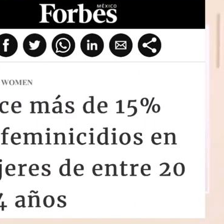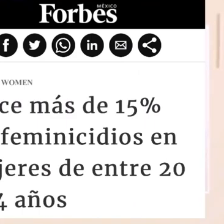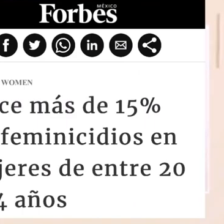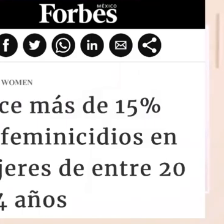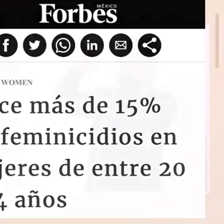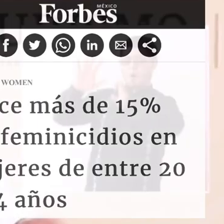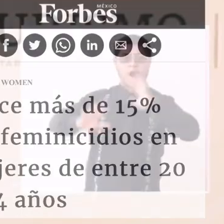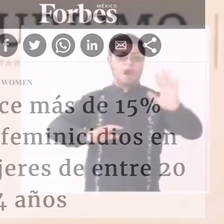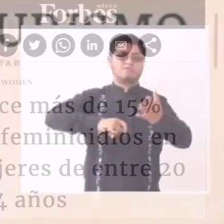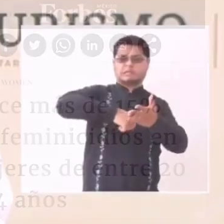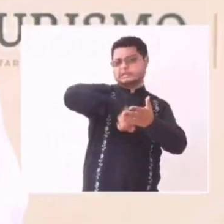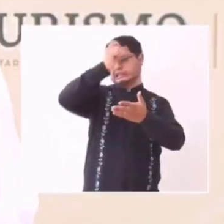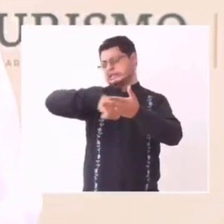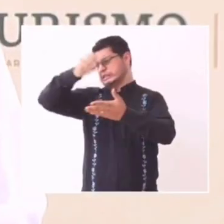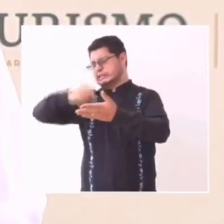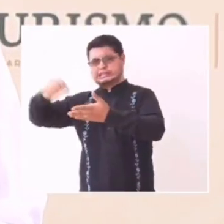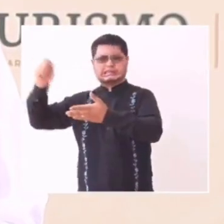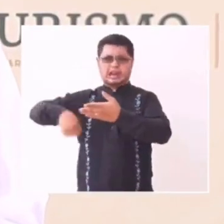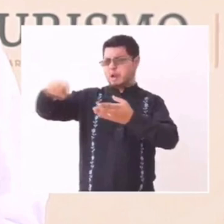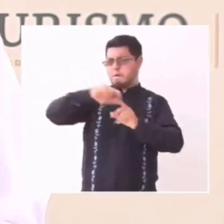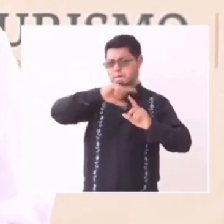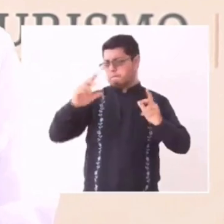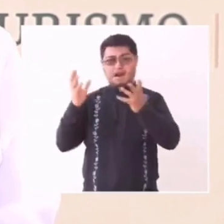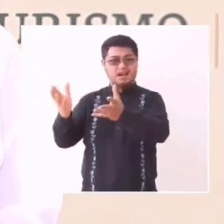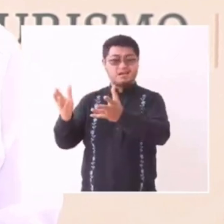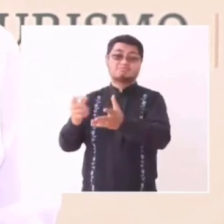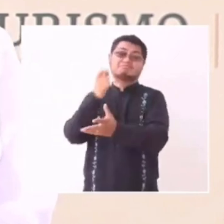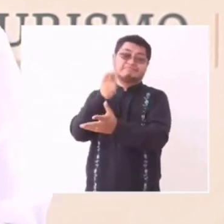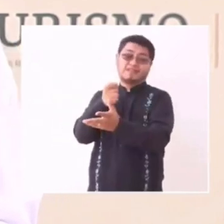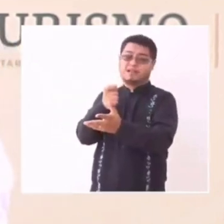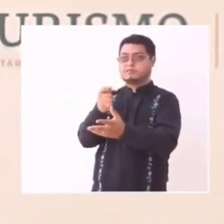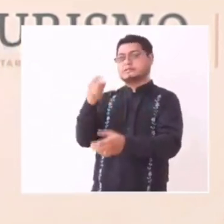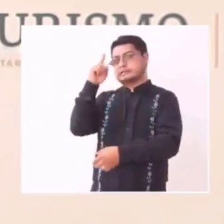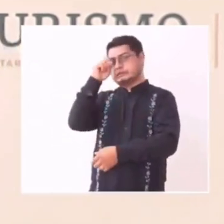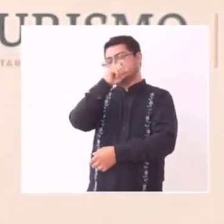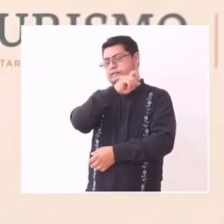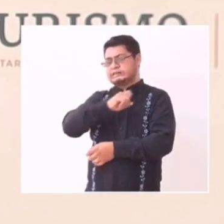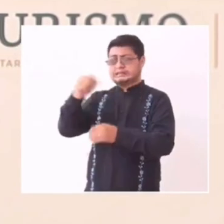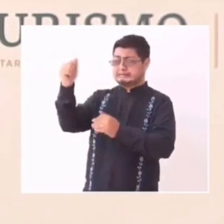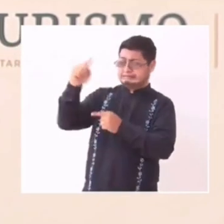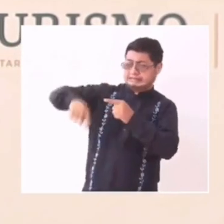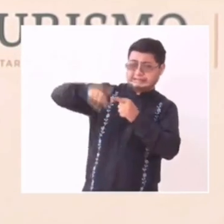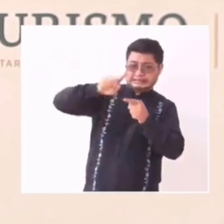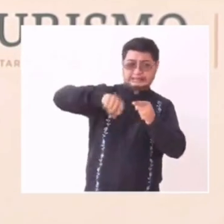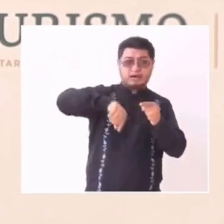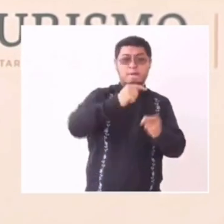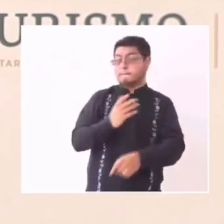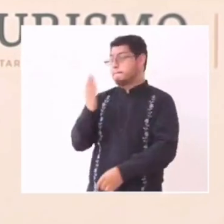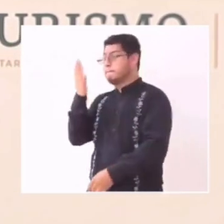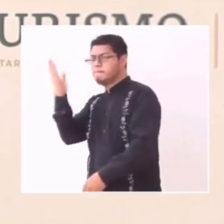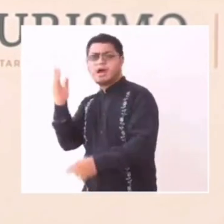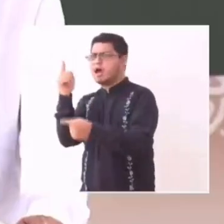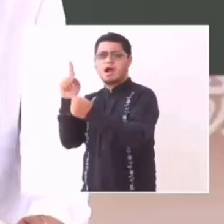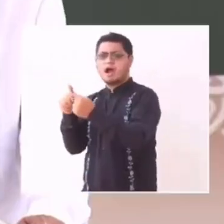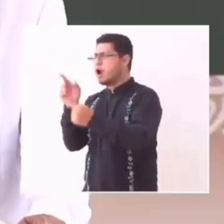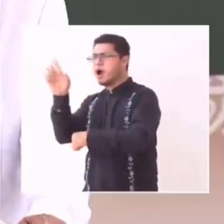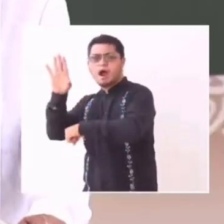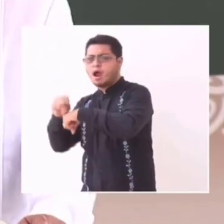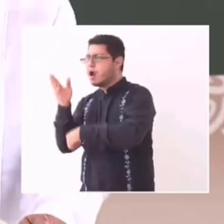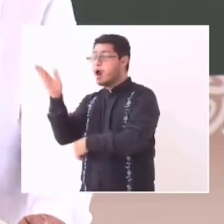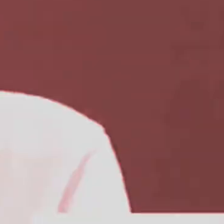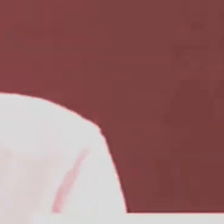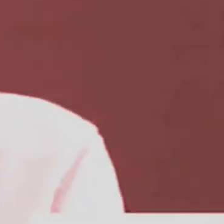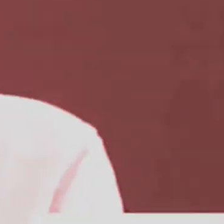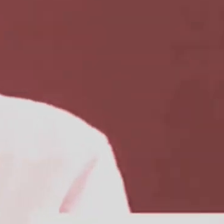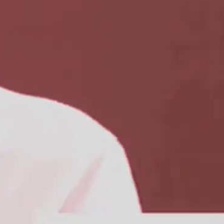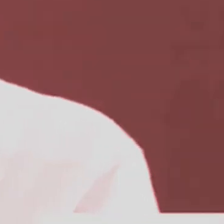cuando se raya el Palacio Nacional, pues cuesta trabajo despintar, porque hay que pedirle permiso, autorización al